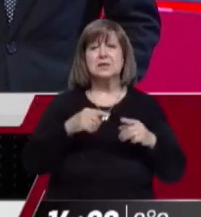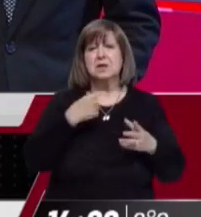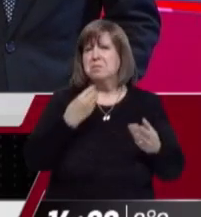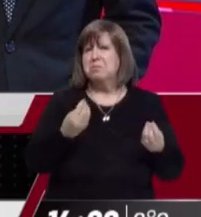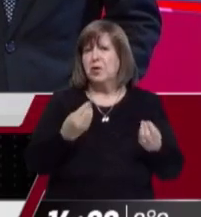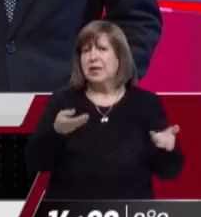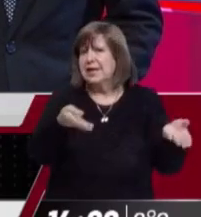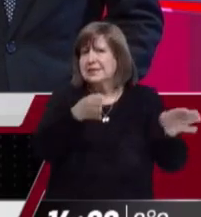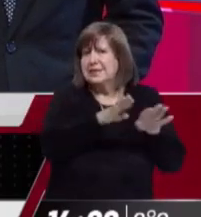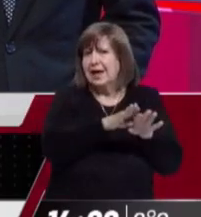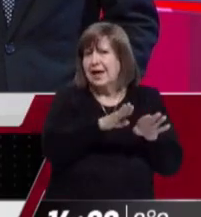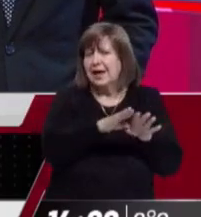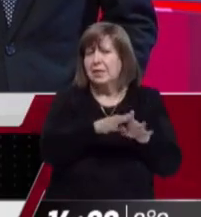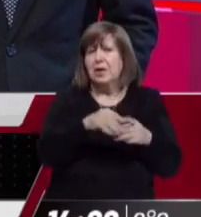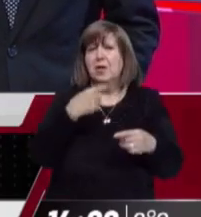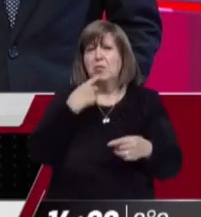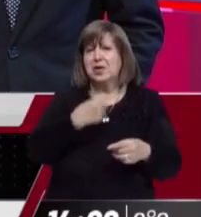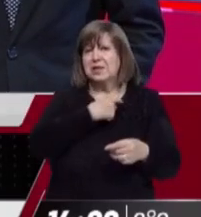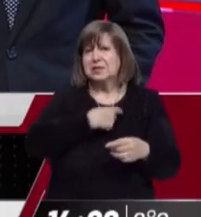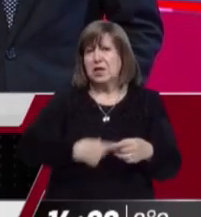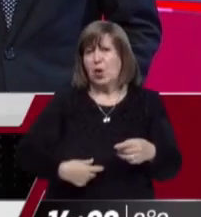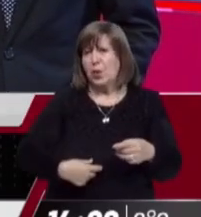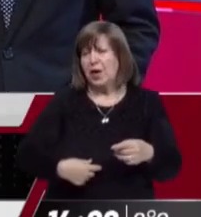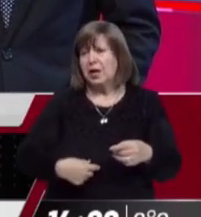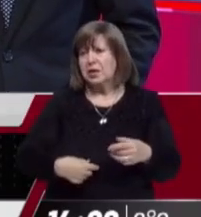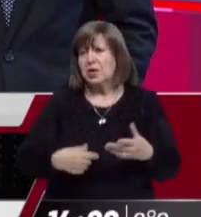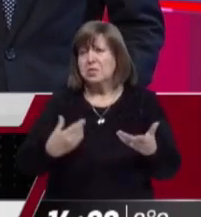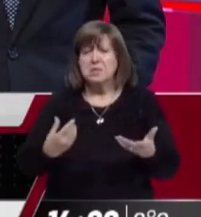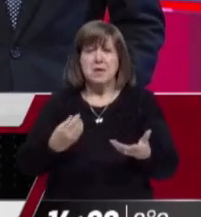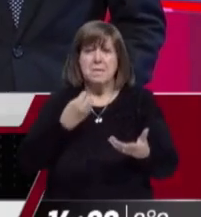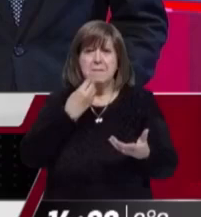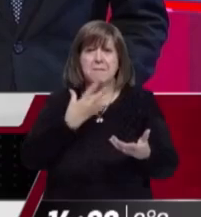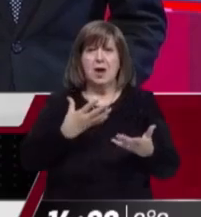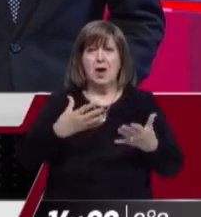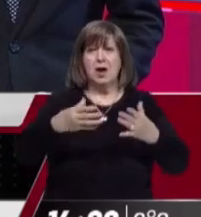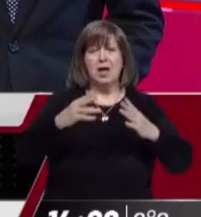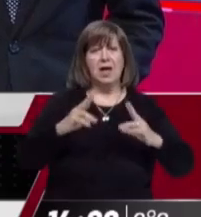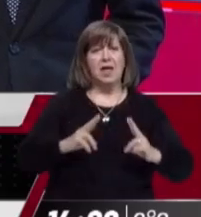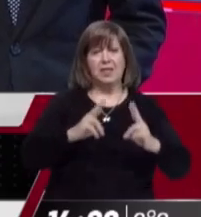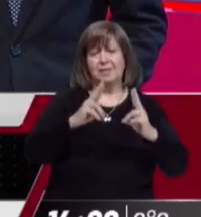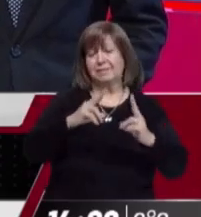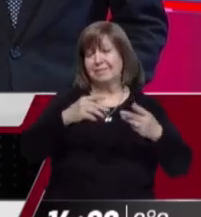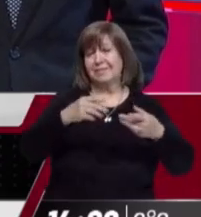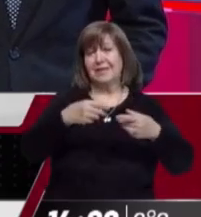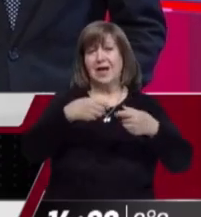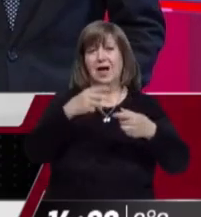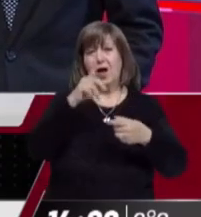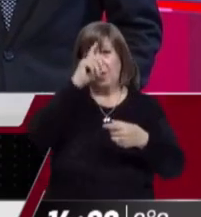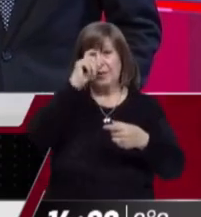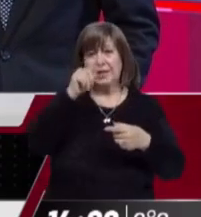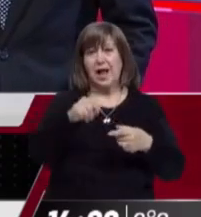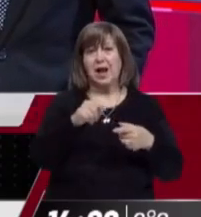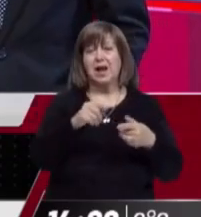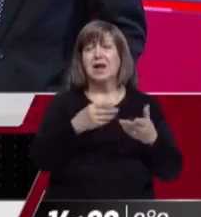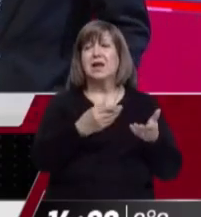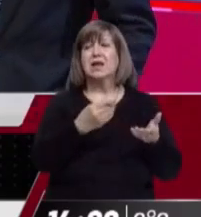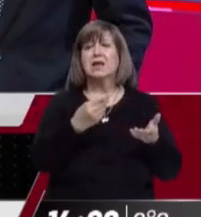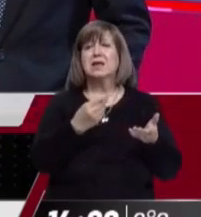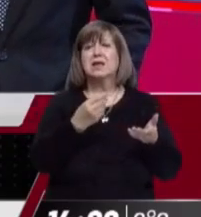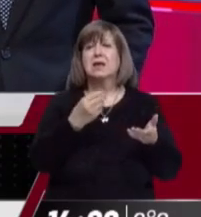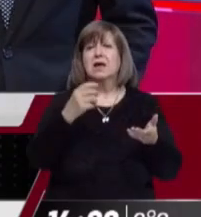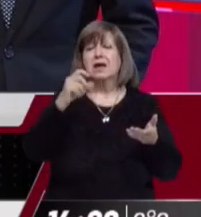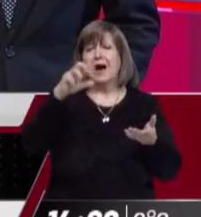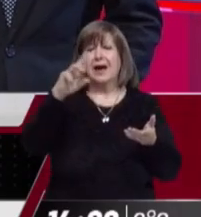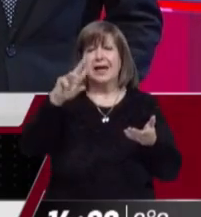y además que también plantearon que no se cumpliría, esta zona específicamente, esta área, perdón, no cumpliría las normas CONE, que bueno,